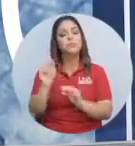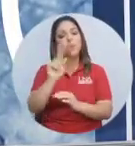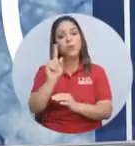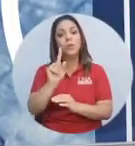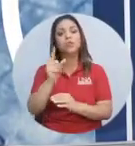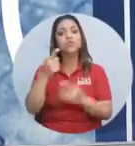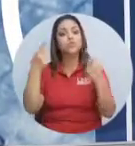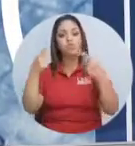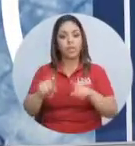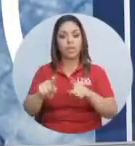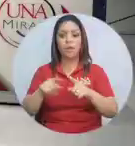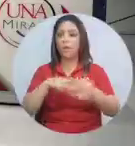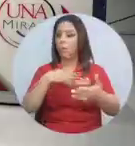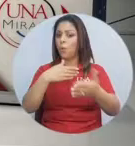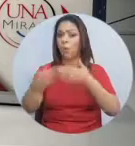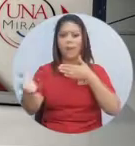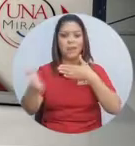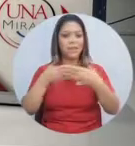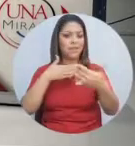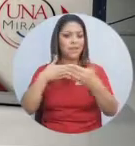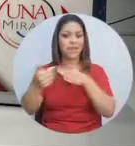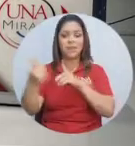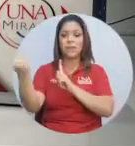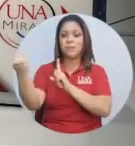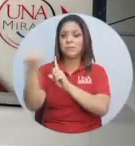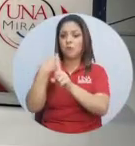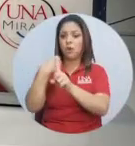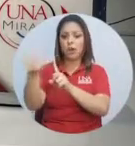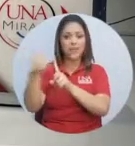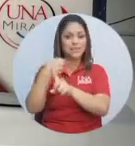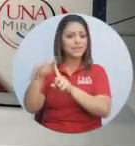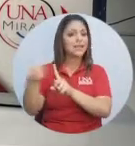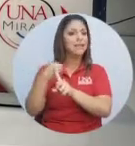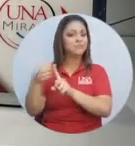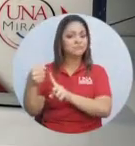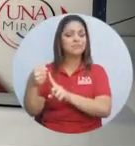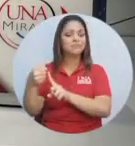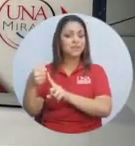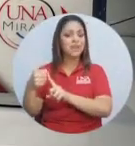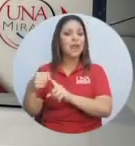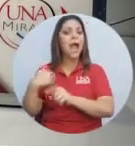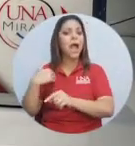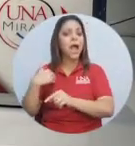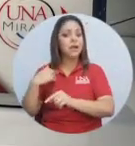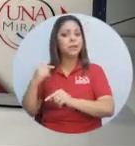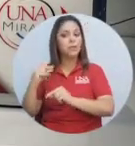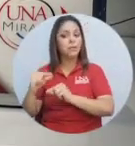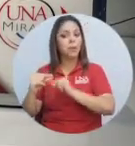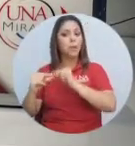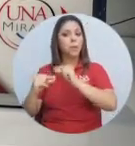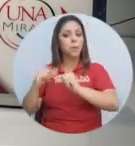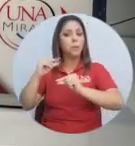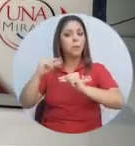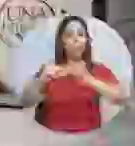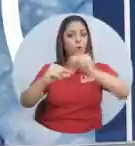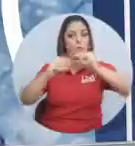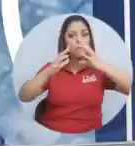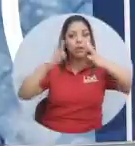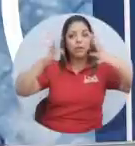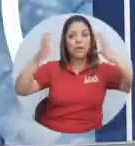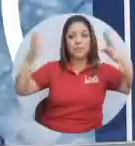sea, con los tipos de violencia de todo tipo, incluye el ciberbullying, usualmente va en una escalada. O sea, por el hecho de que no hagan nada no significa que va a